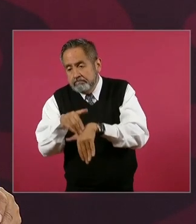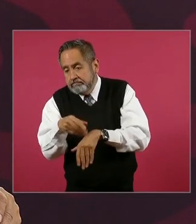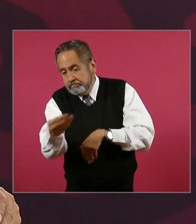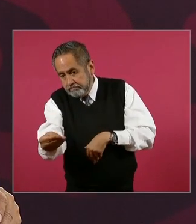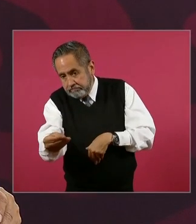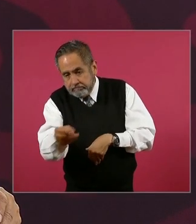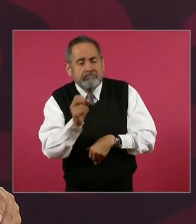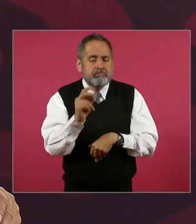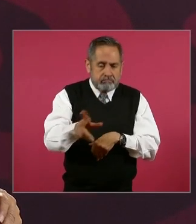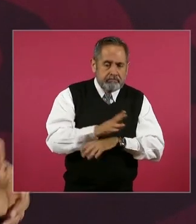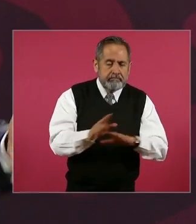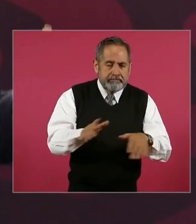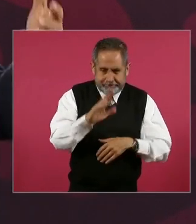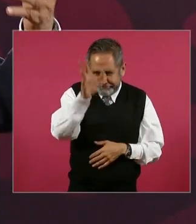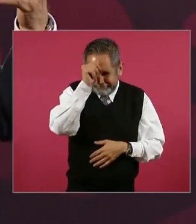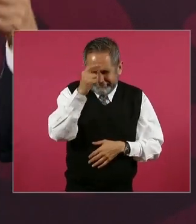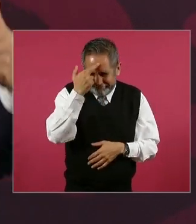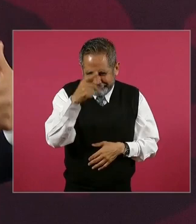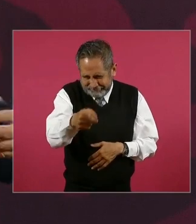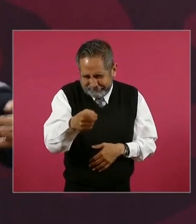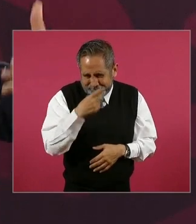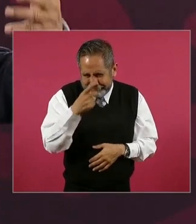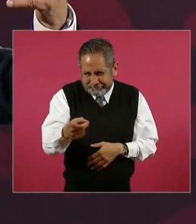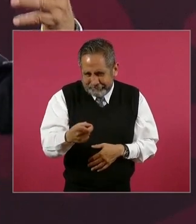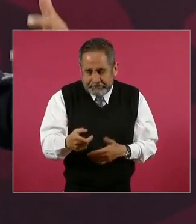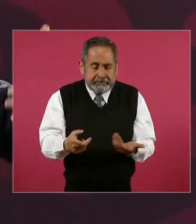pan acuérdense